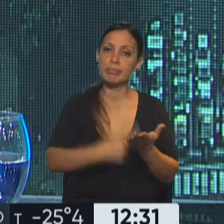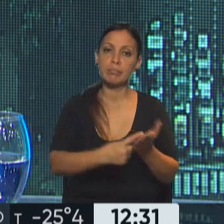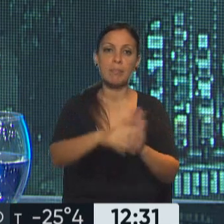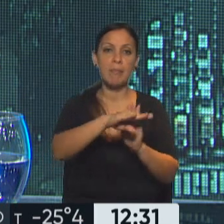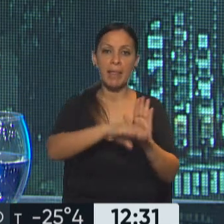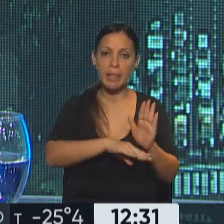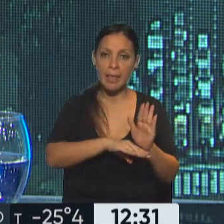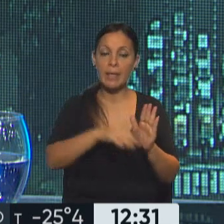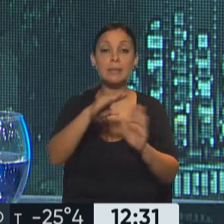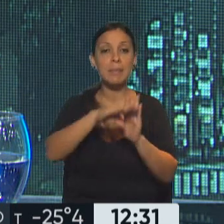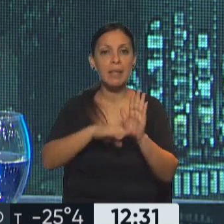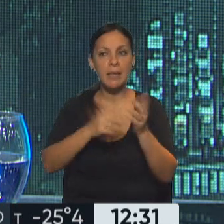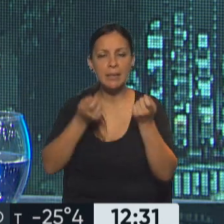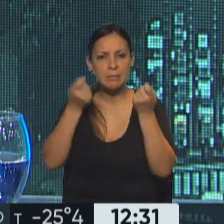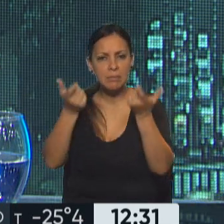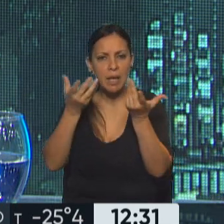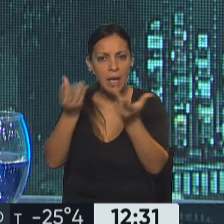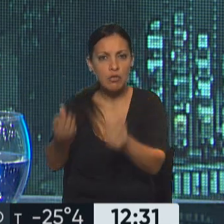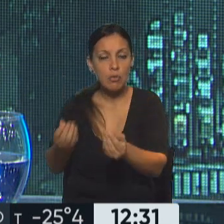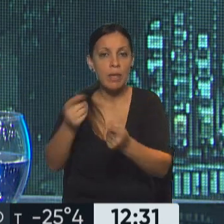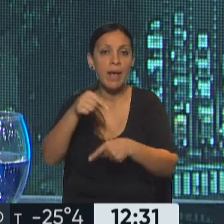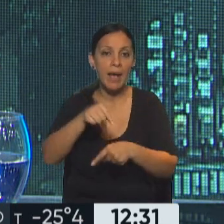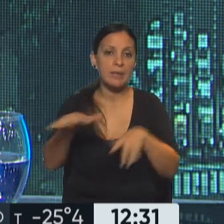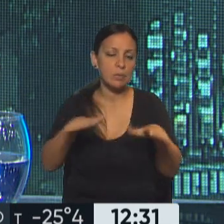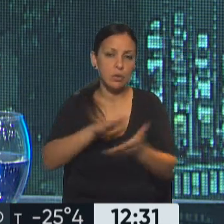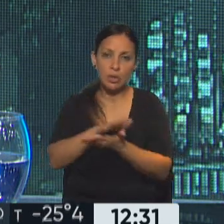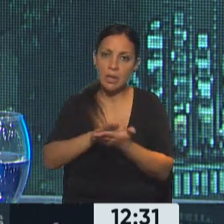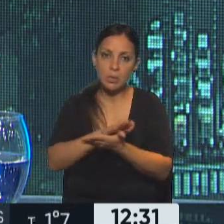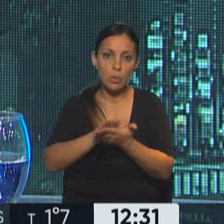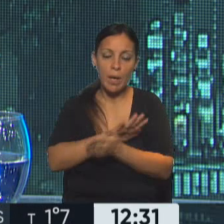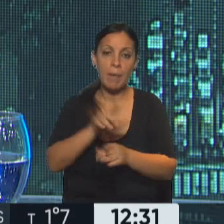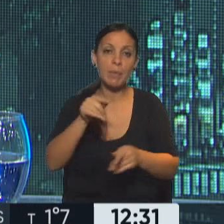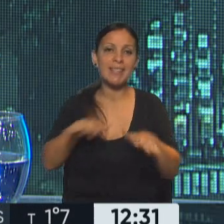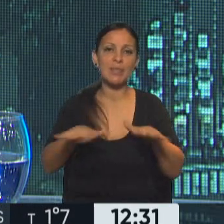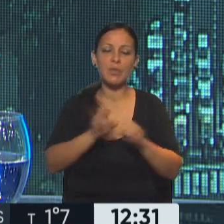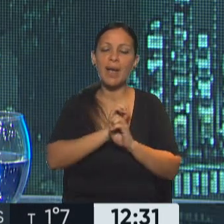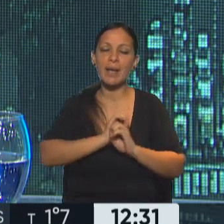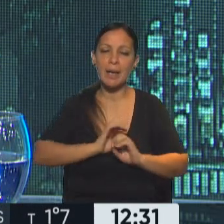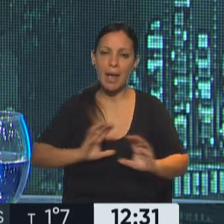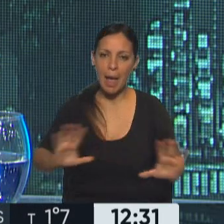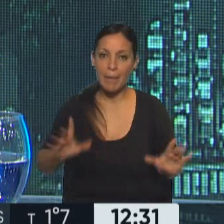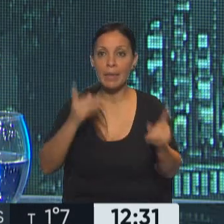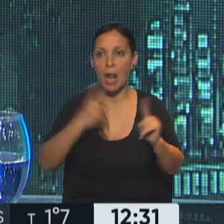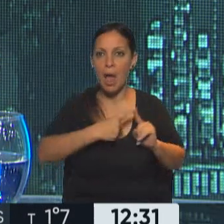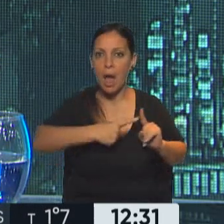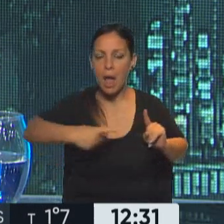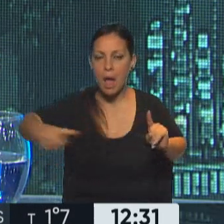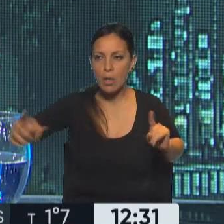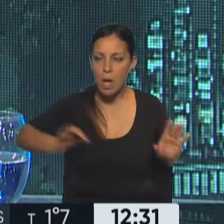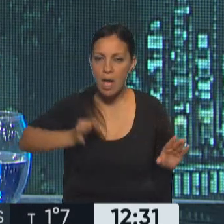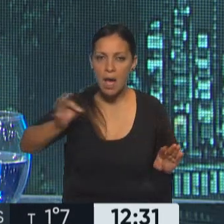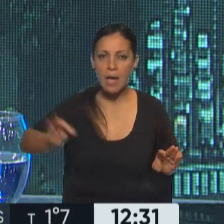que reparen absolutamente esta circunstancia tan grave y tan extendida. No